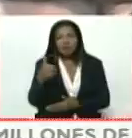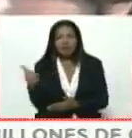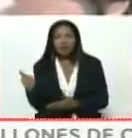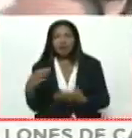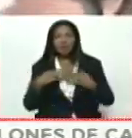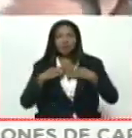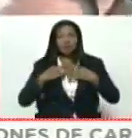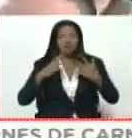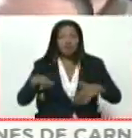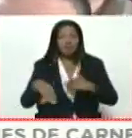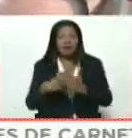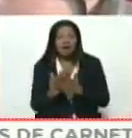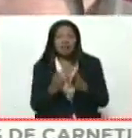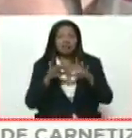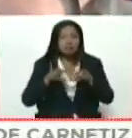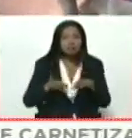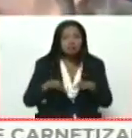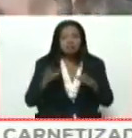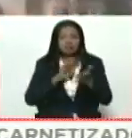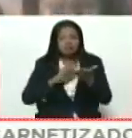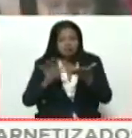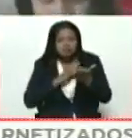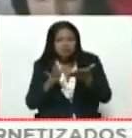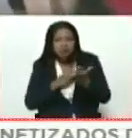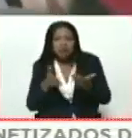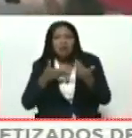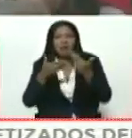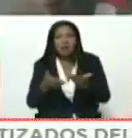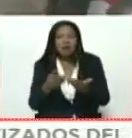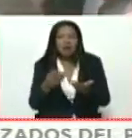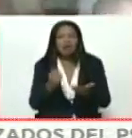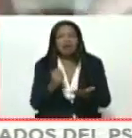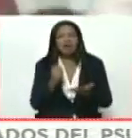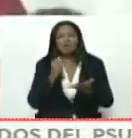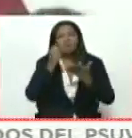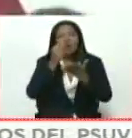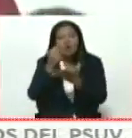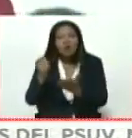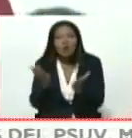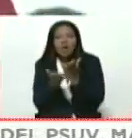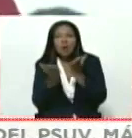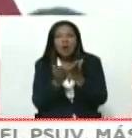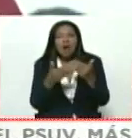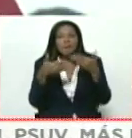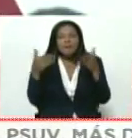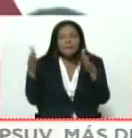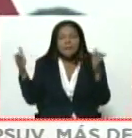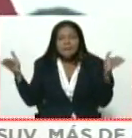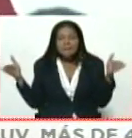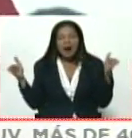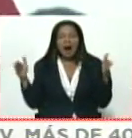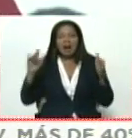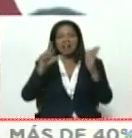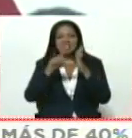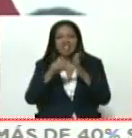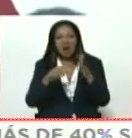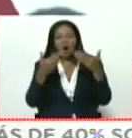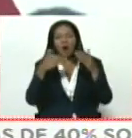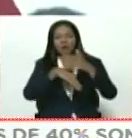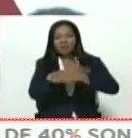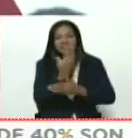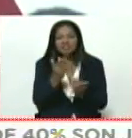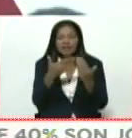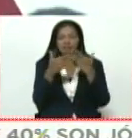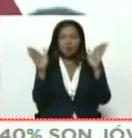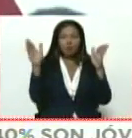uniformes hasta las canaimas a la juventud, las becas escolares a nuestra juventud, abrir liceos, seguir abriendo universidades para nuestra